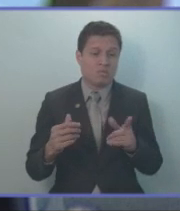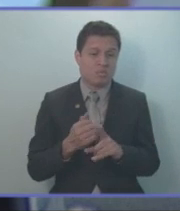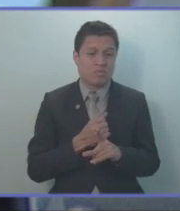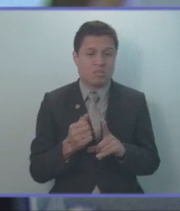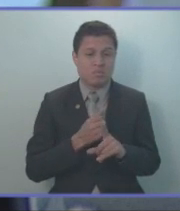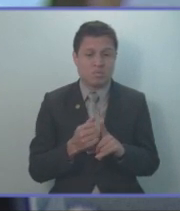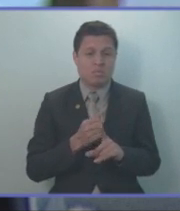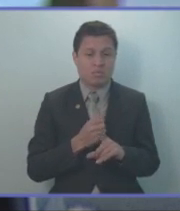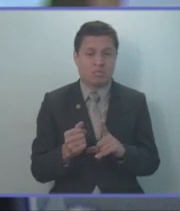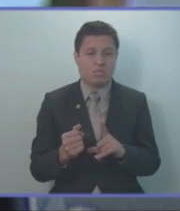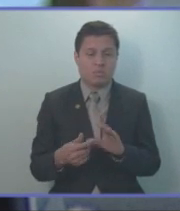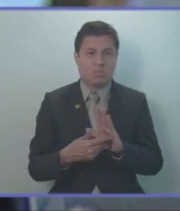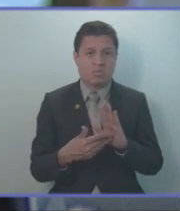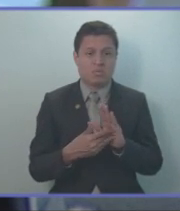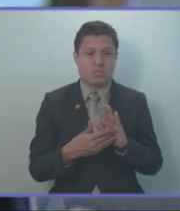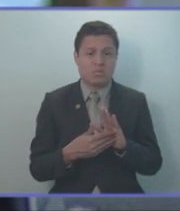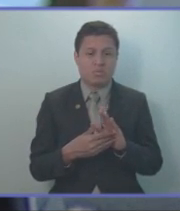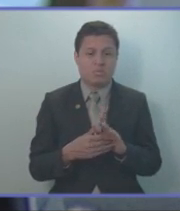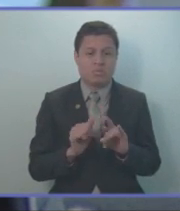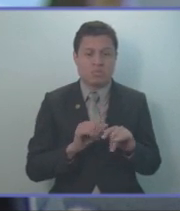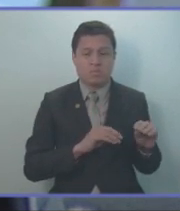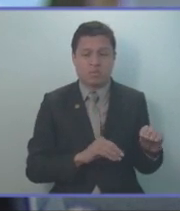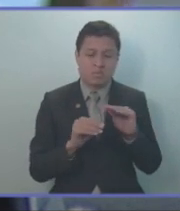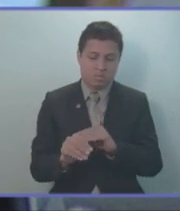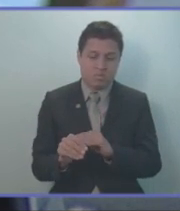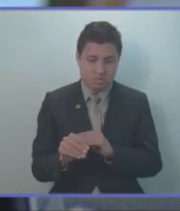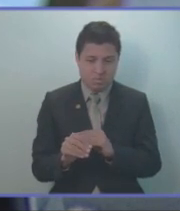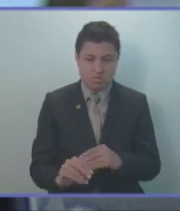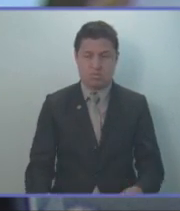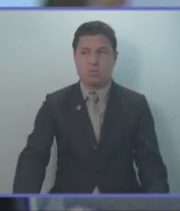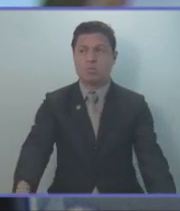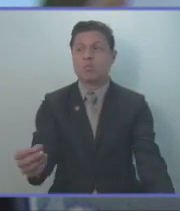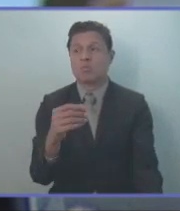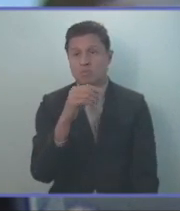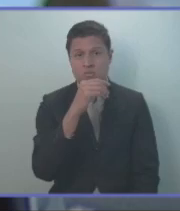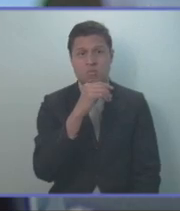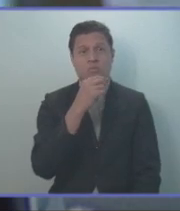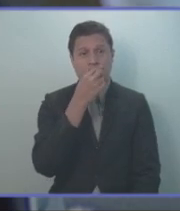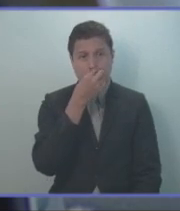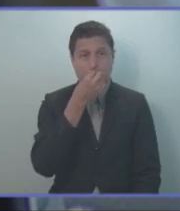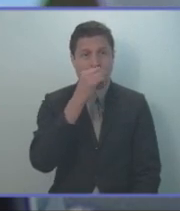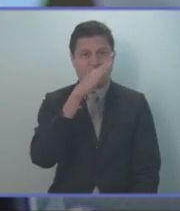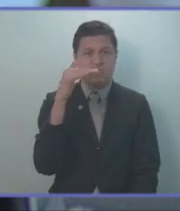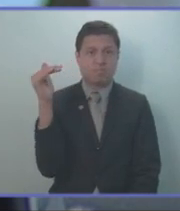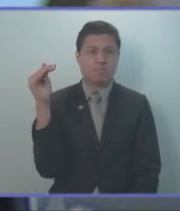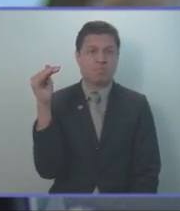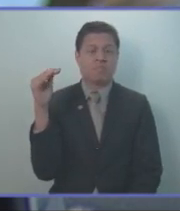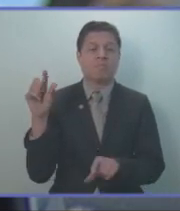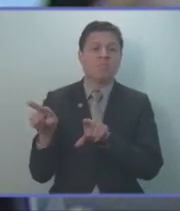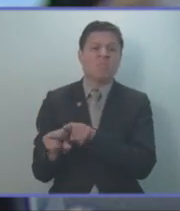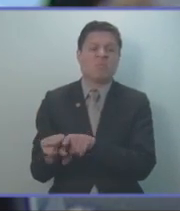que están accediendo a la hermana república